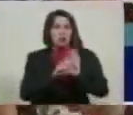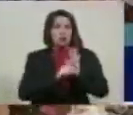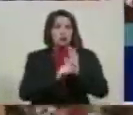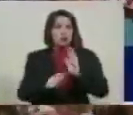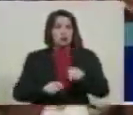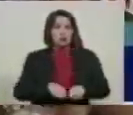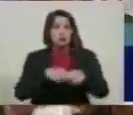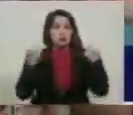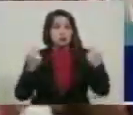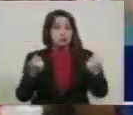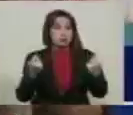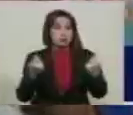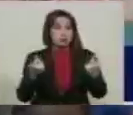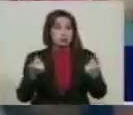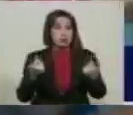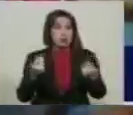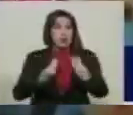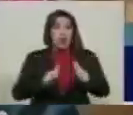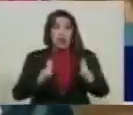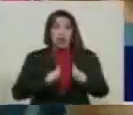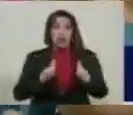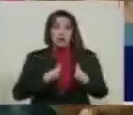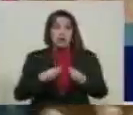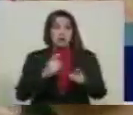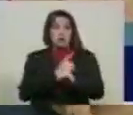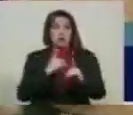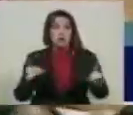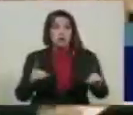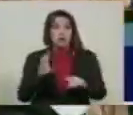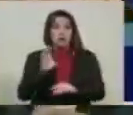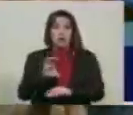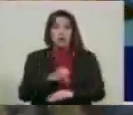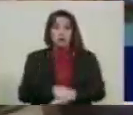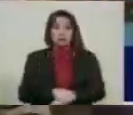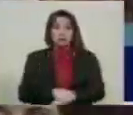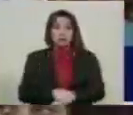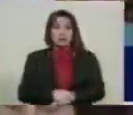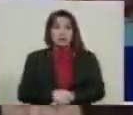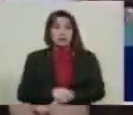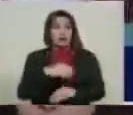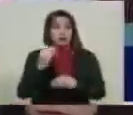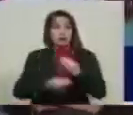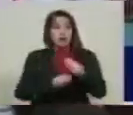de convivencia y de vida democrática del país. La pagarían muy caro.